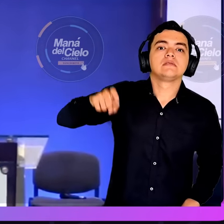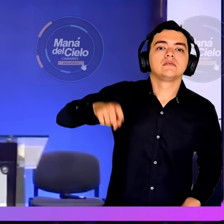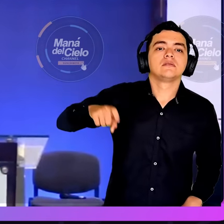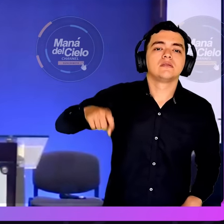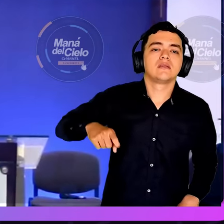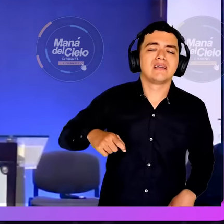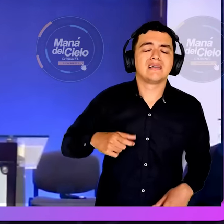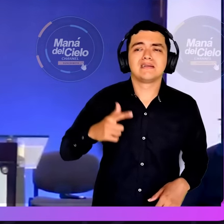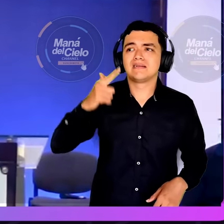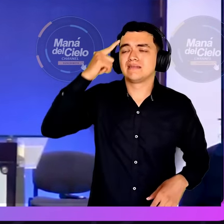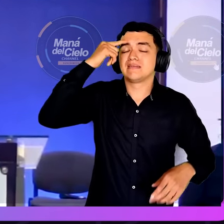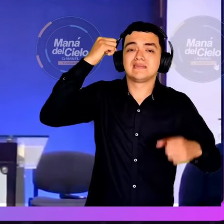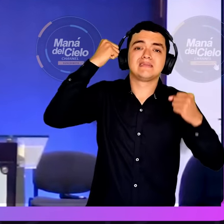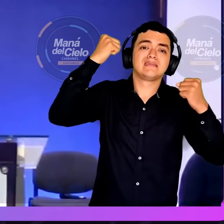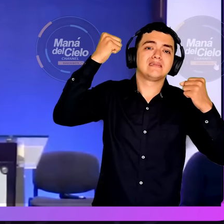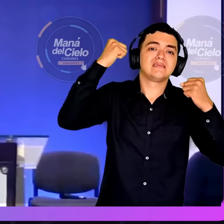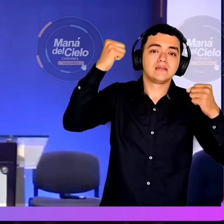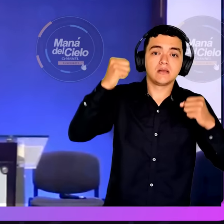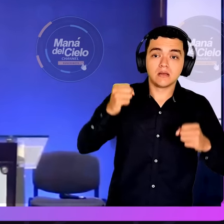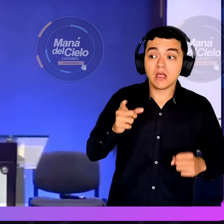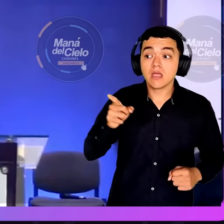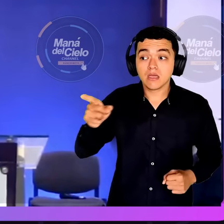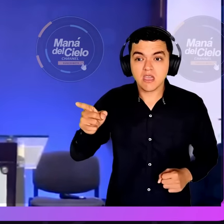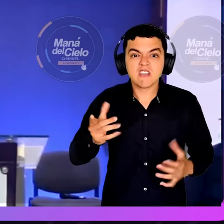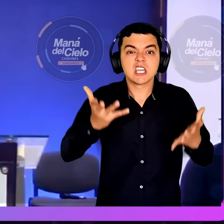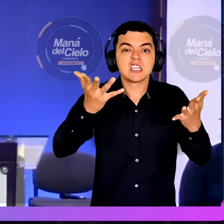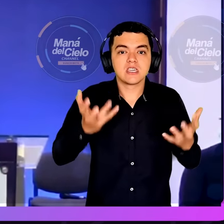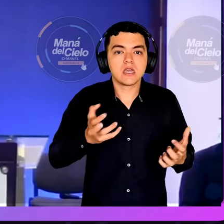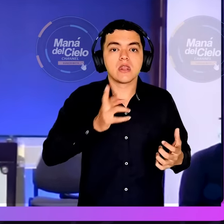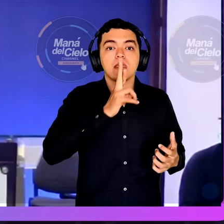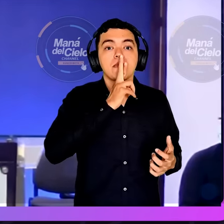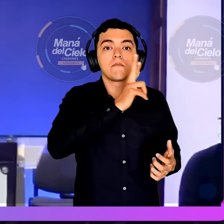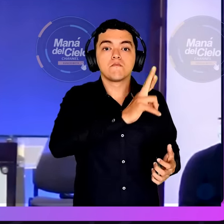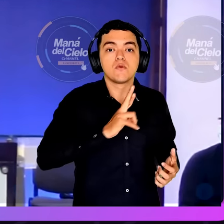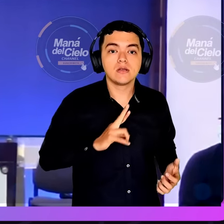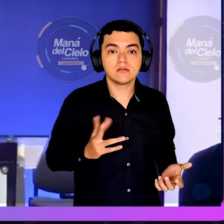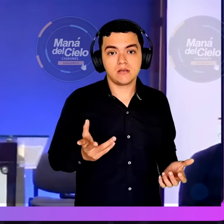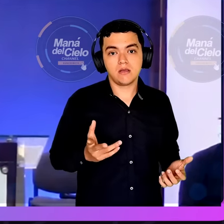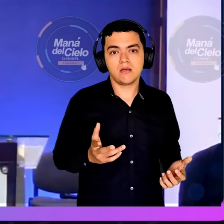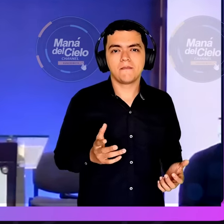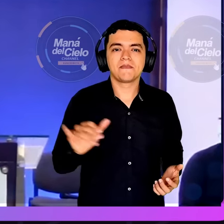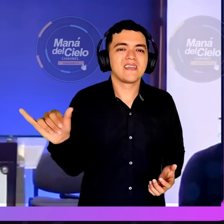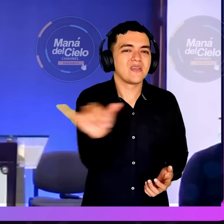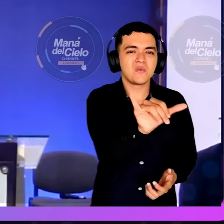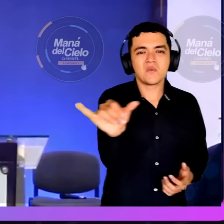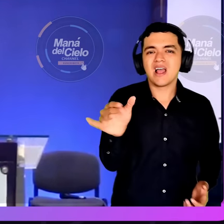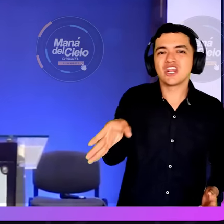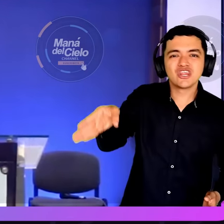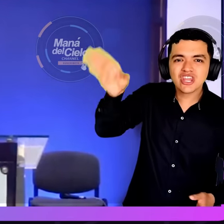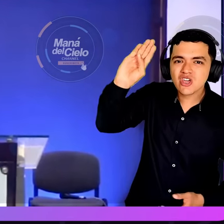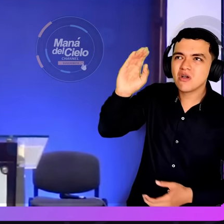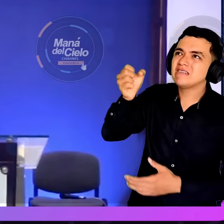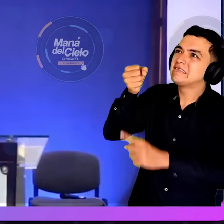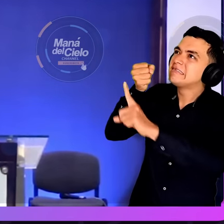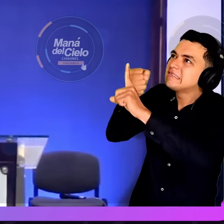Señor juez. No la dejaban entrar, no la escuchaban. Y todos los días venía a pedir que le hiciera justicia.